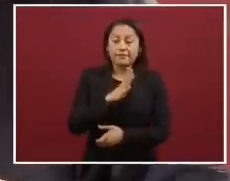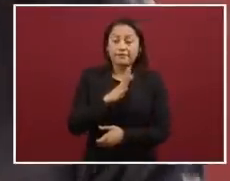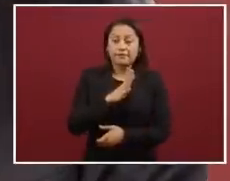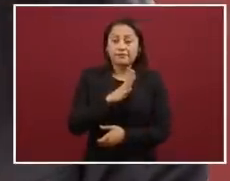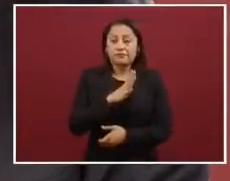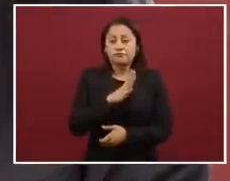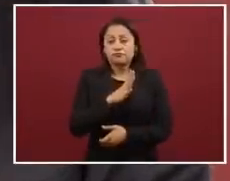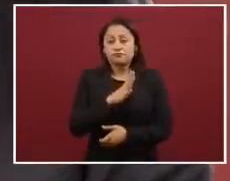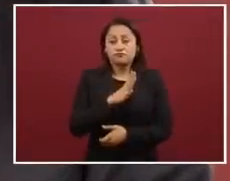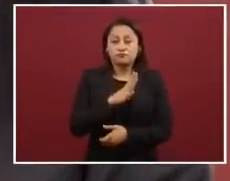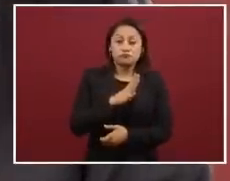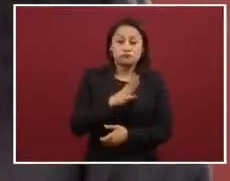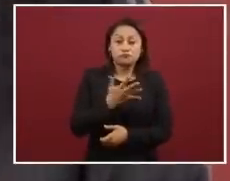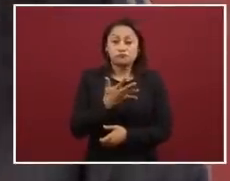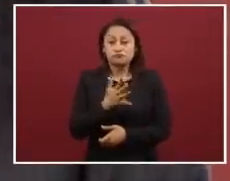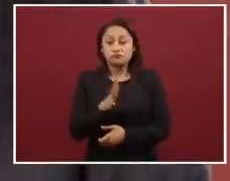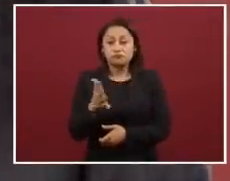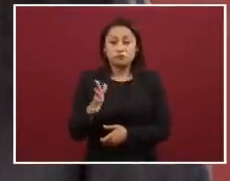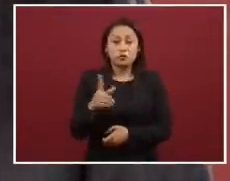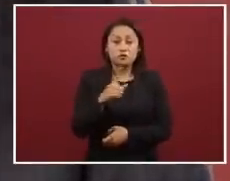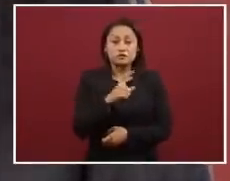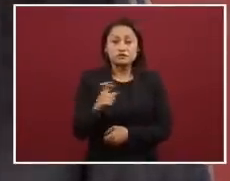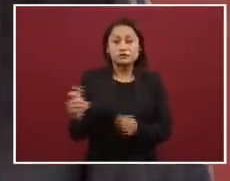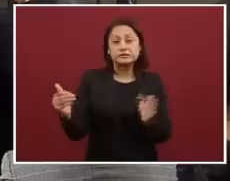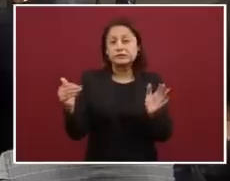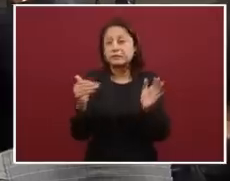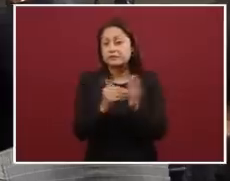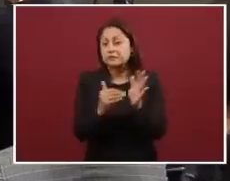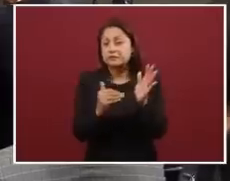disponibilidad de 100,000 millones de pesos.